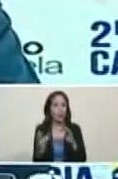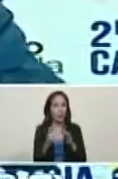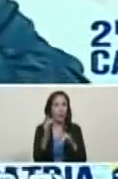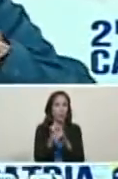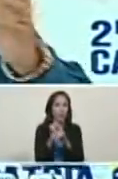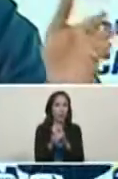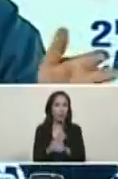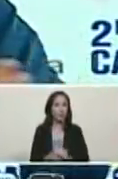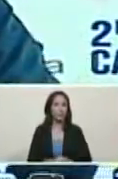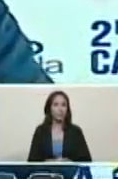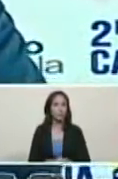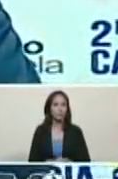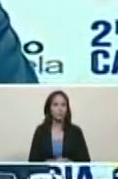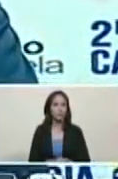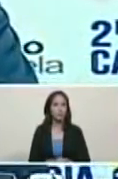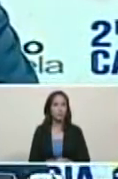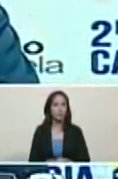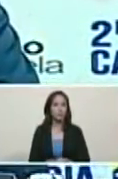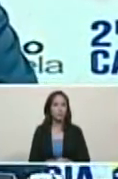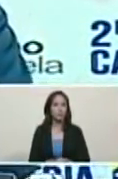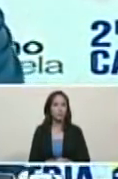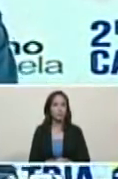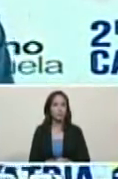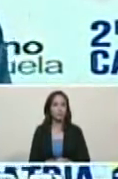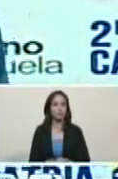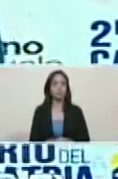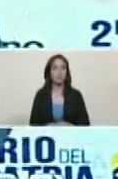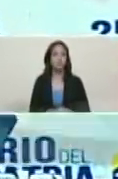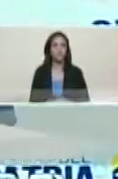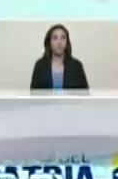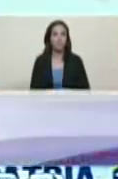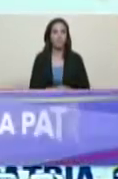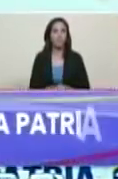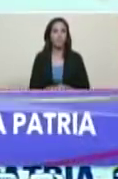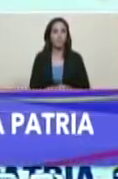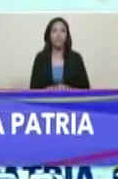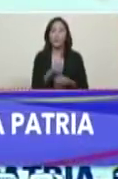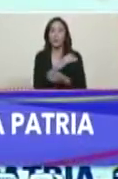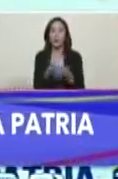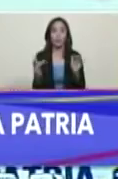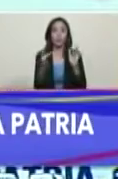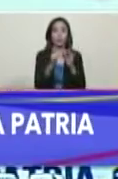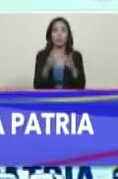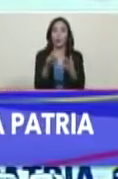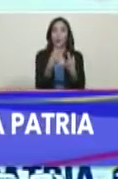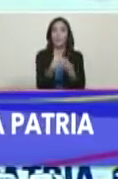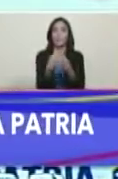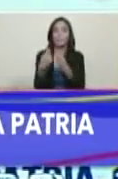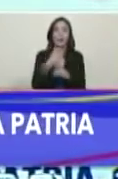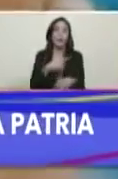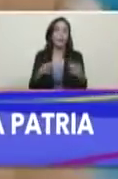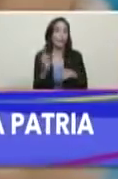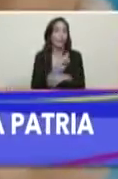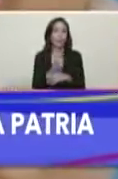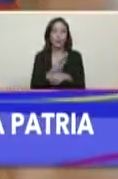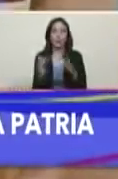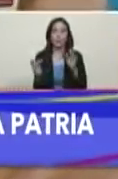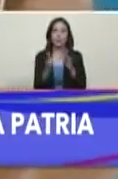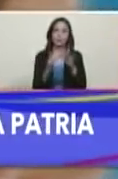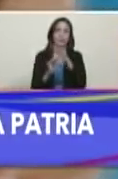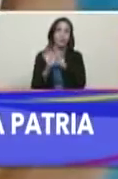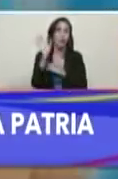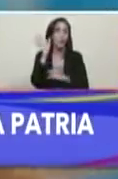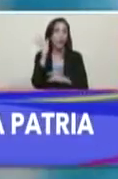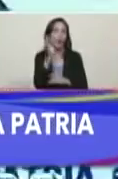intermediarios, gestores, no. Va directo, el beneficio va directo a la mujer, al hombre, al